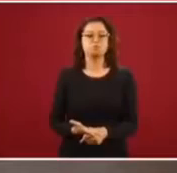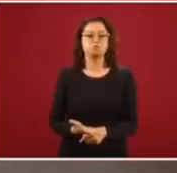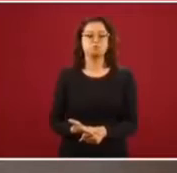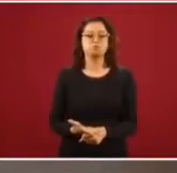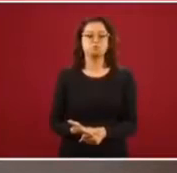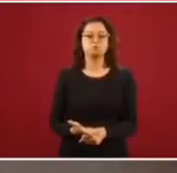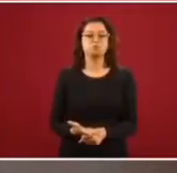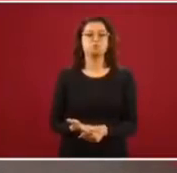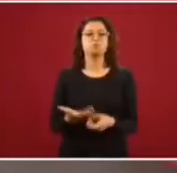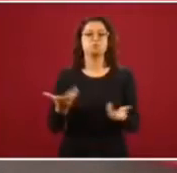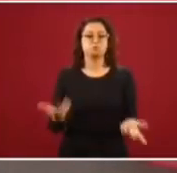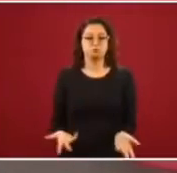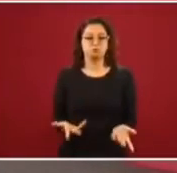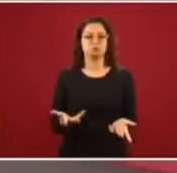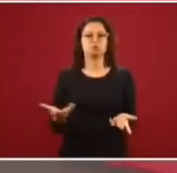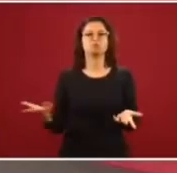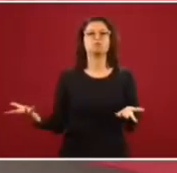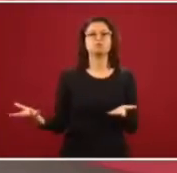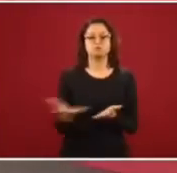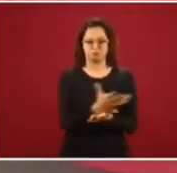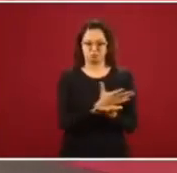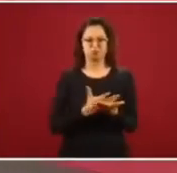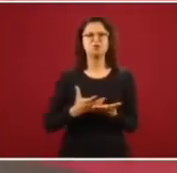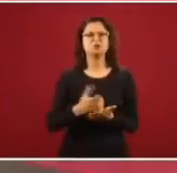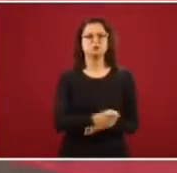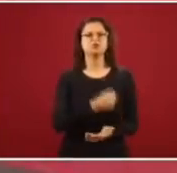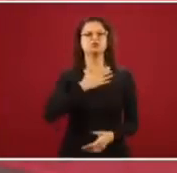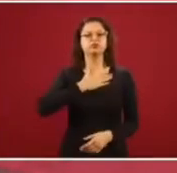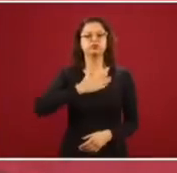obtuvo una ganancia razonable